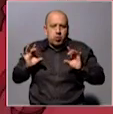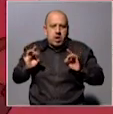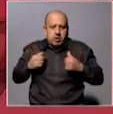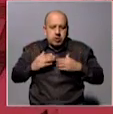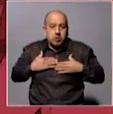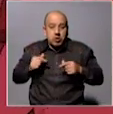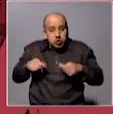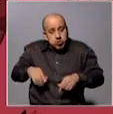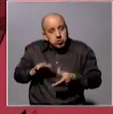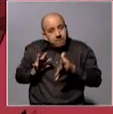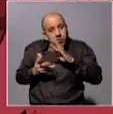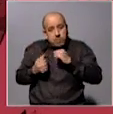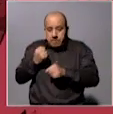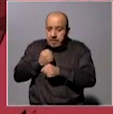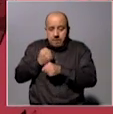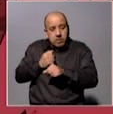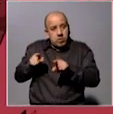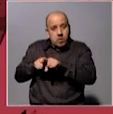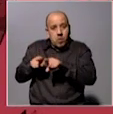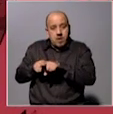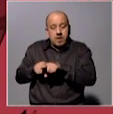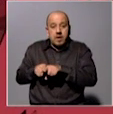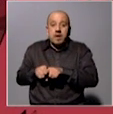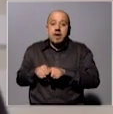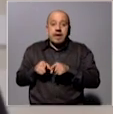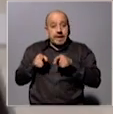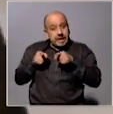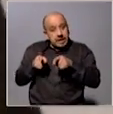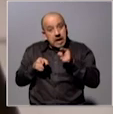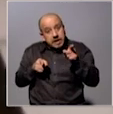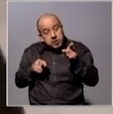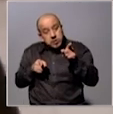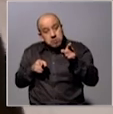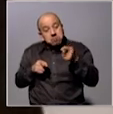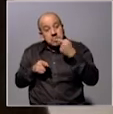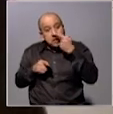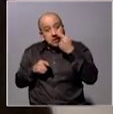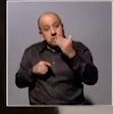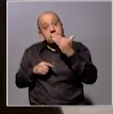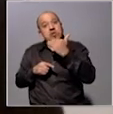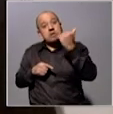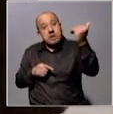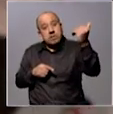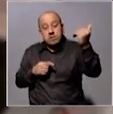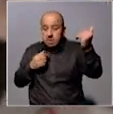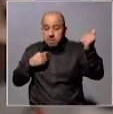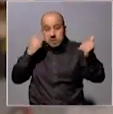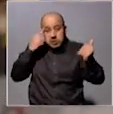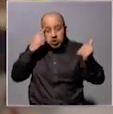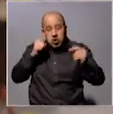esta manera yo trabajo en mi consultorio y bueno, a ellos les interesó y a mí me parece muy valioso